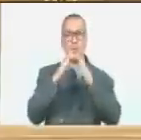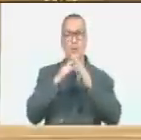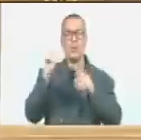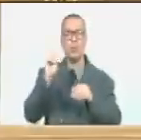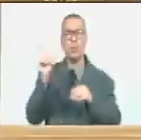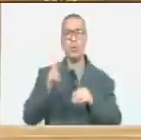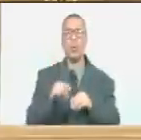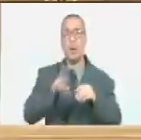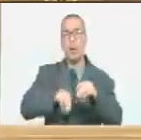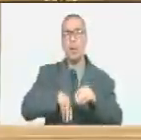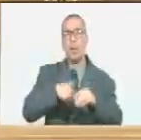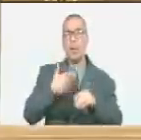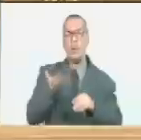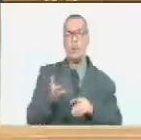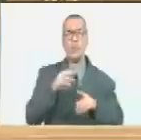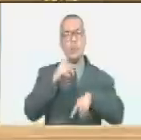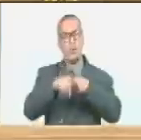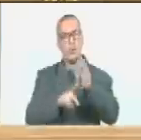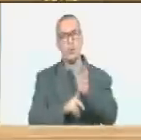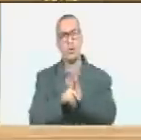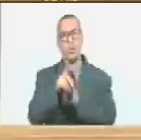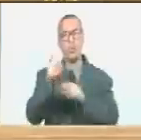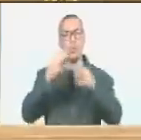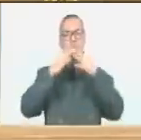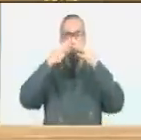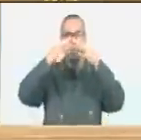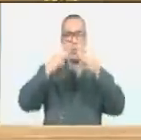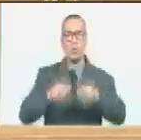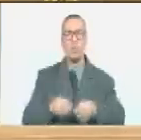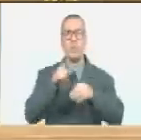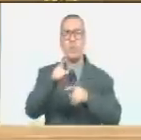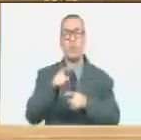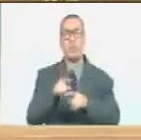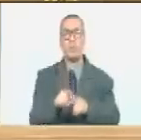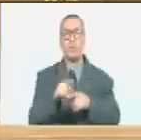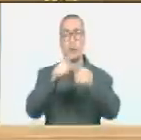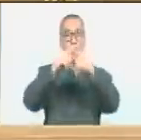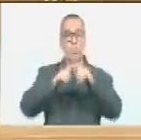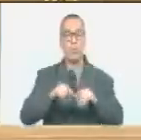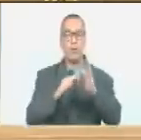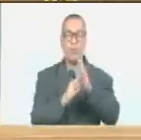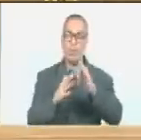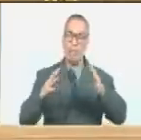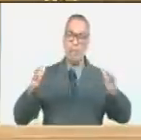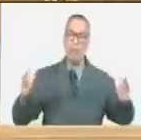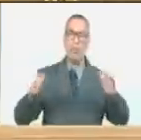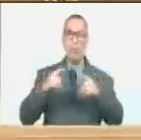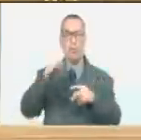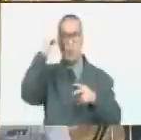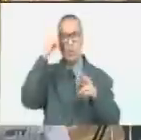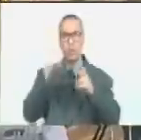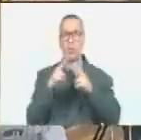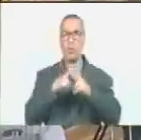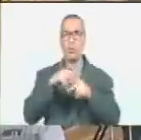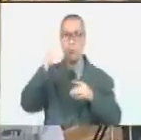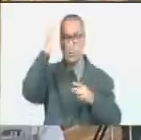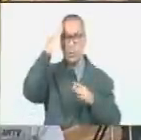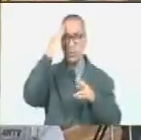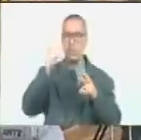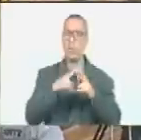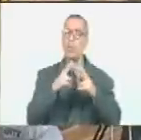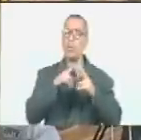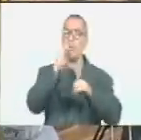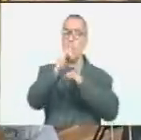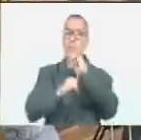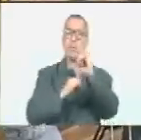Venezuela ha podido desarrollar para garantizar esa cifra tan amplia que es reconocida incluso por